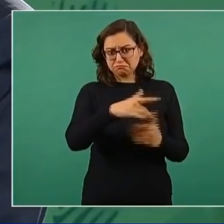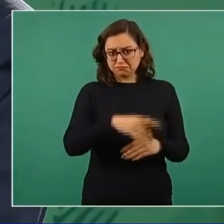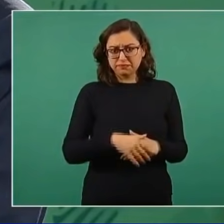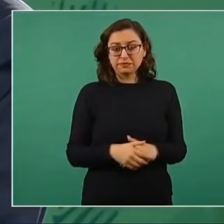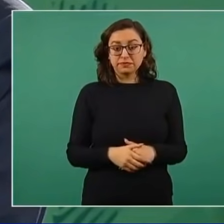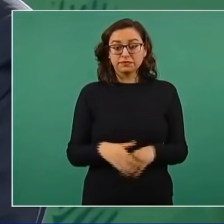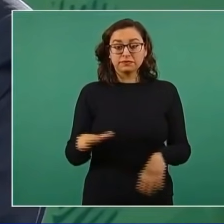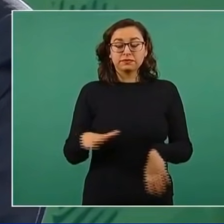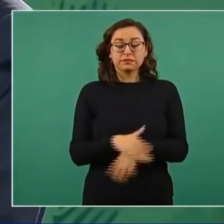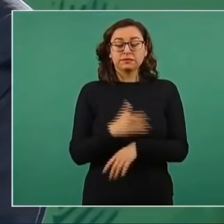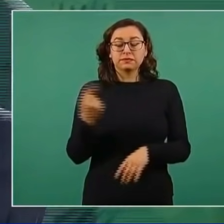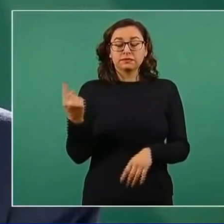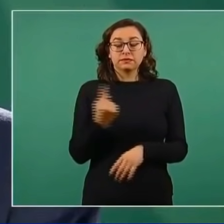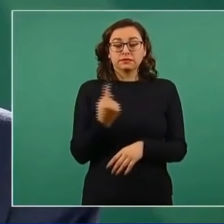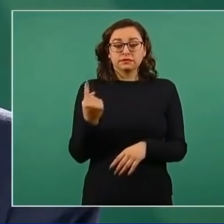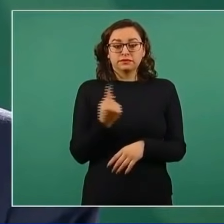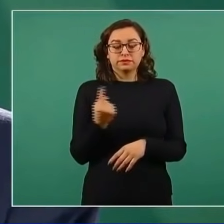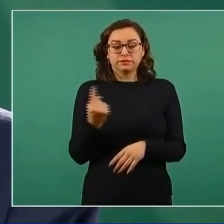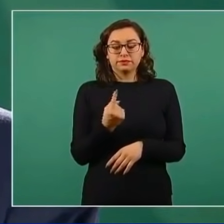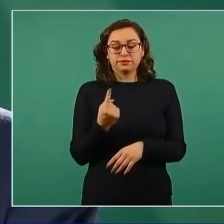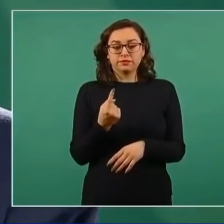porque